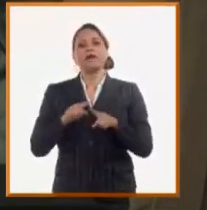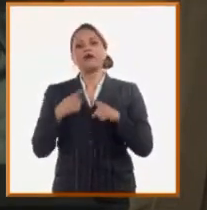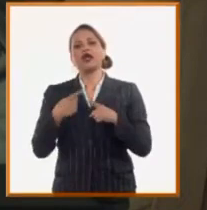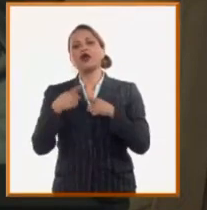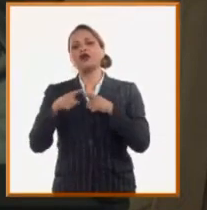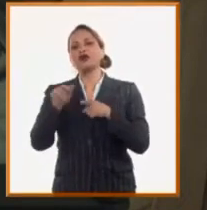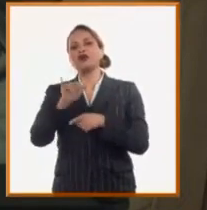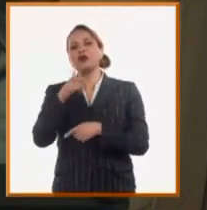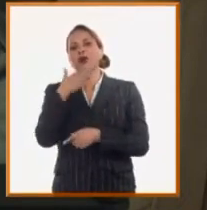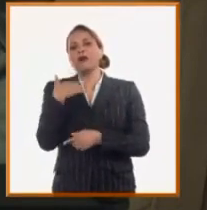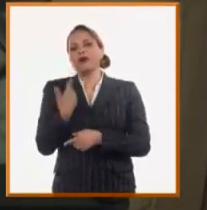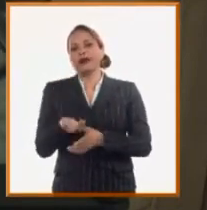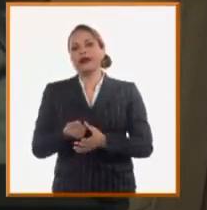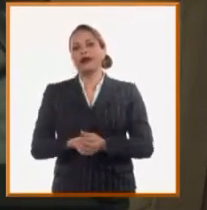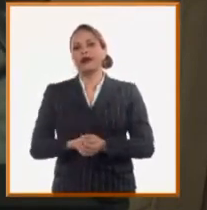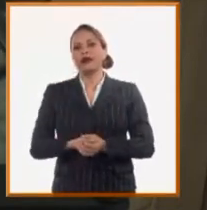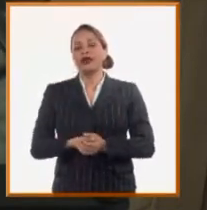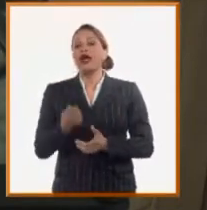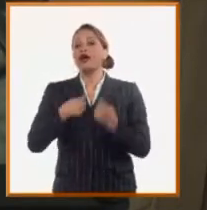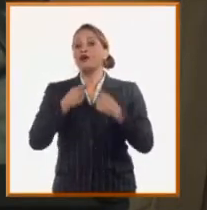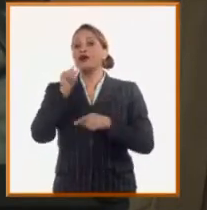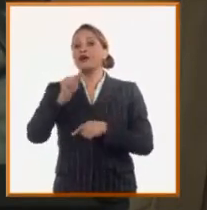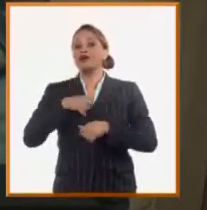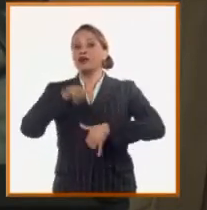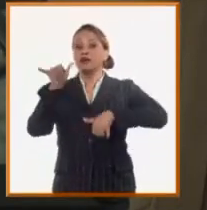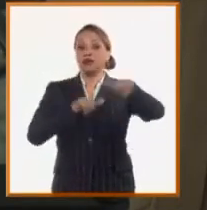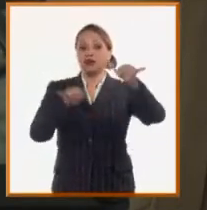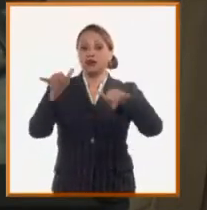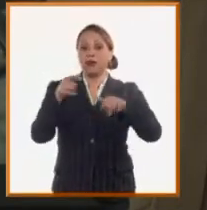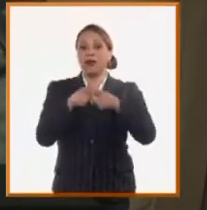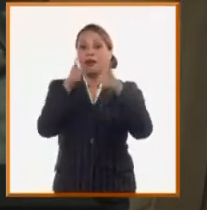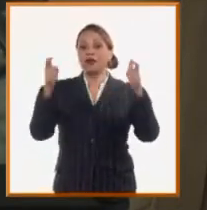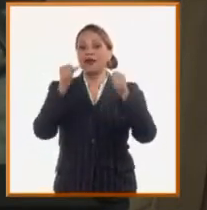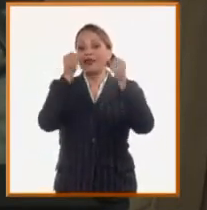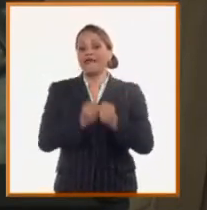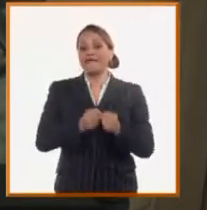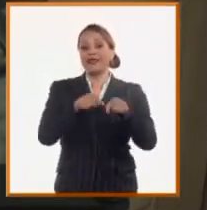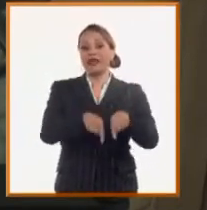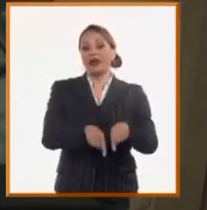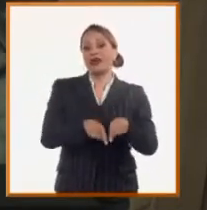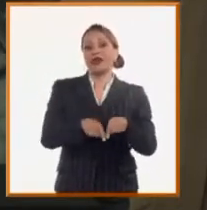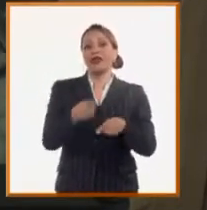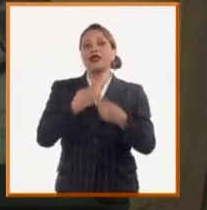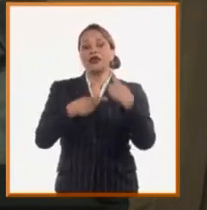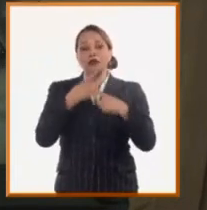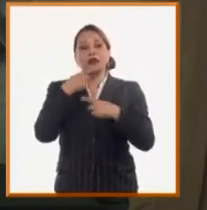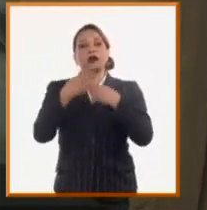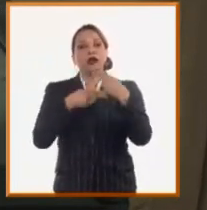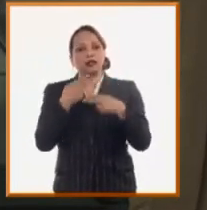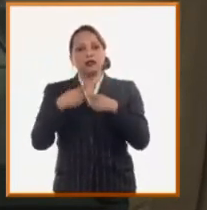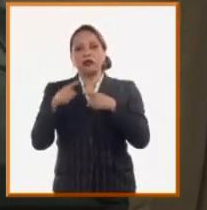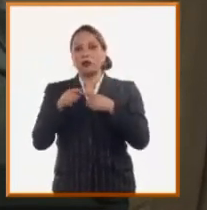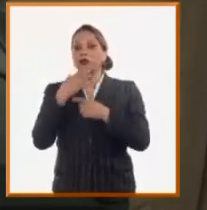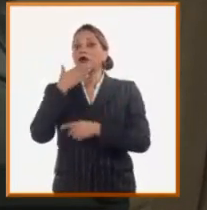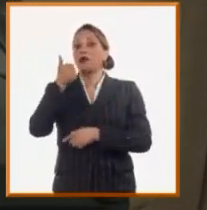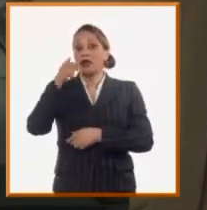Porque también hablamos de los que se van, pero aquí hay mucha gente que se han quedado, la mayoría se ha quedado, y hay mucha gente que está haciendo cosas muy